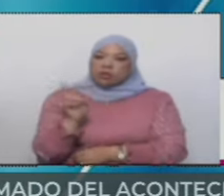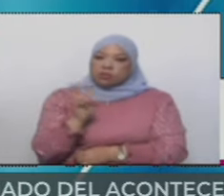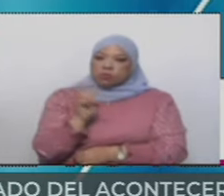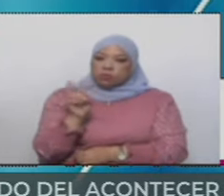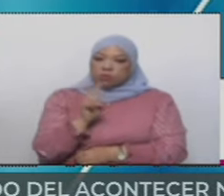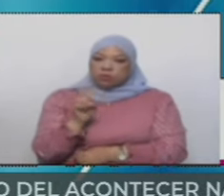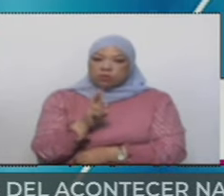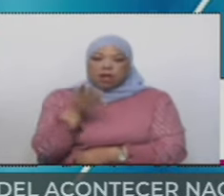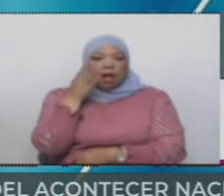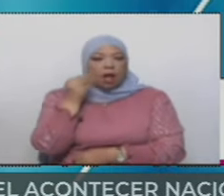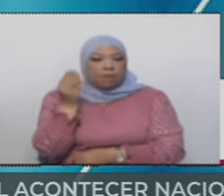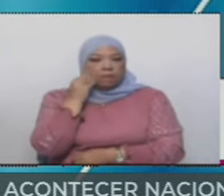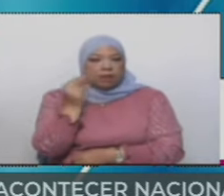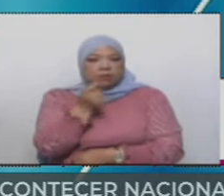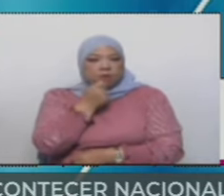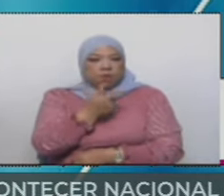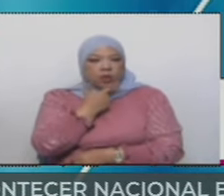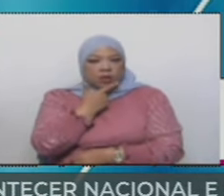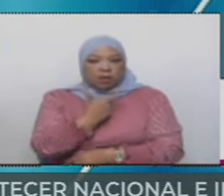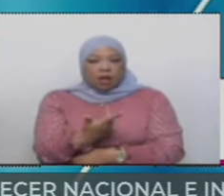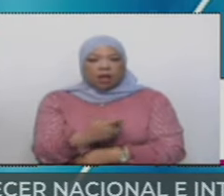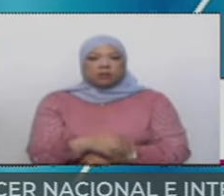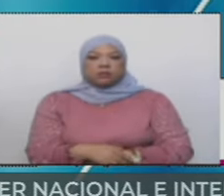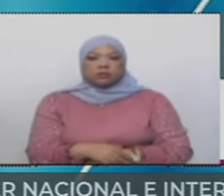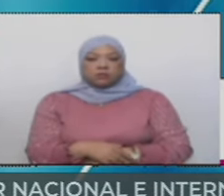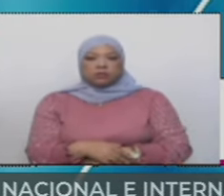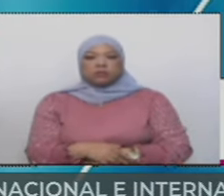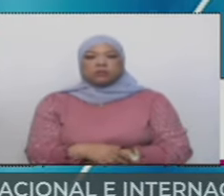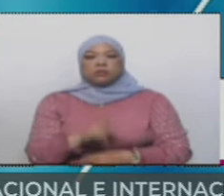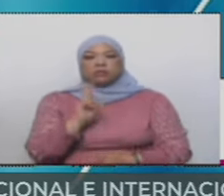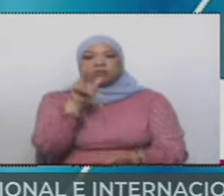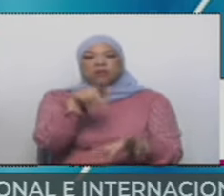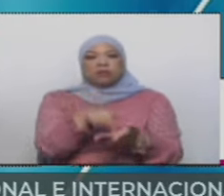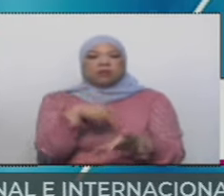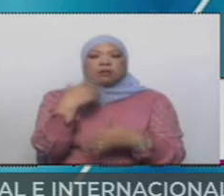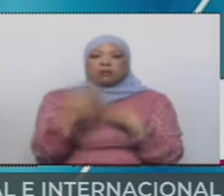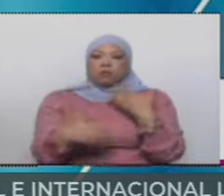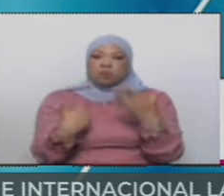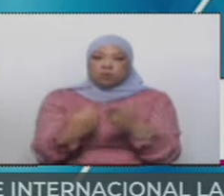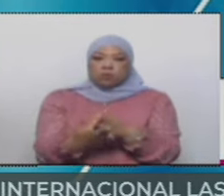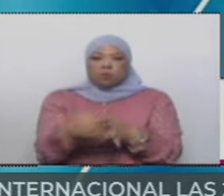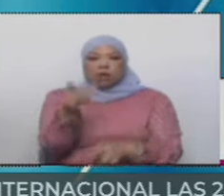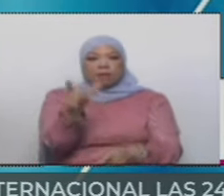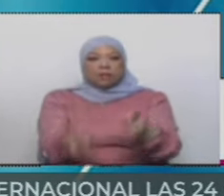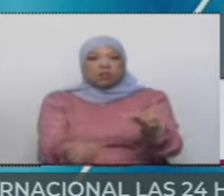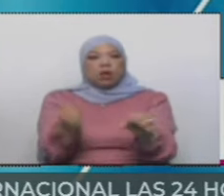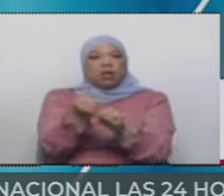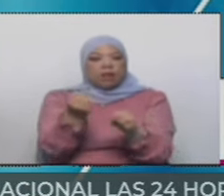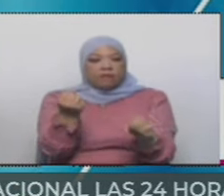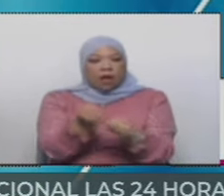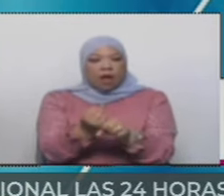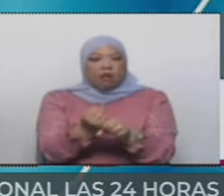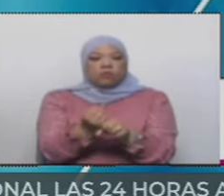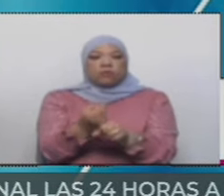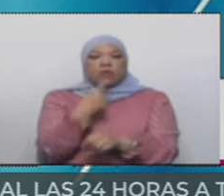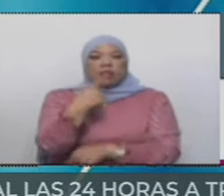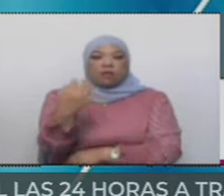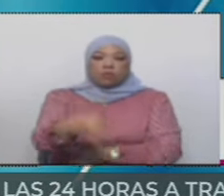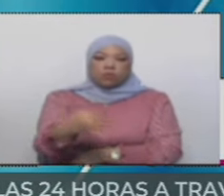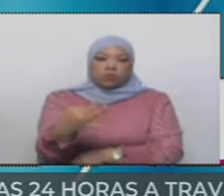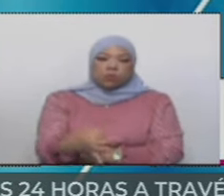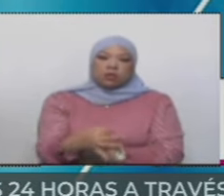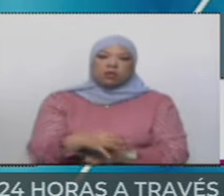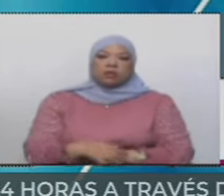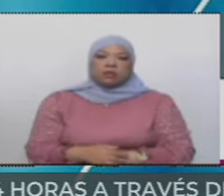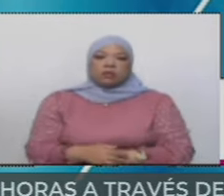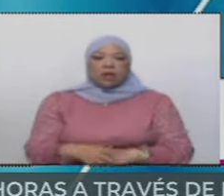Hay experiencias muy bonitas que se están dando en sectores de la clase obrera, verdaderamente que